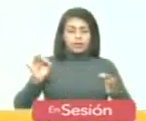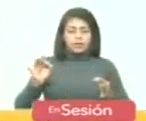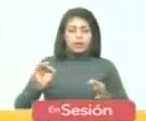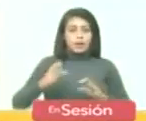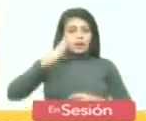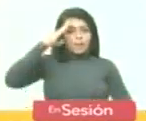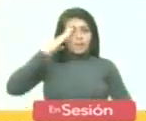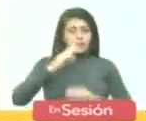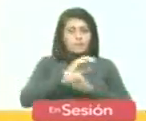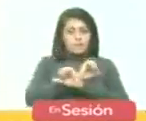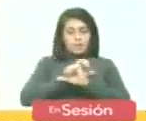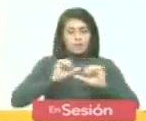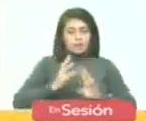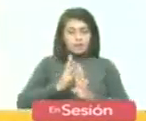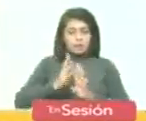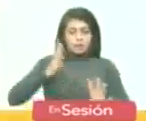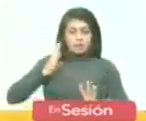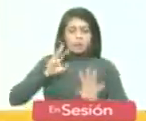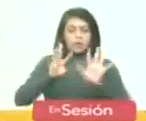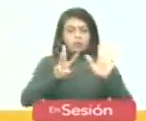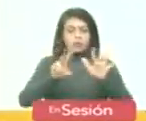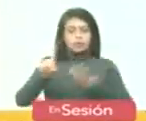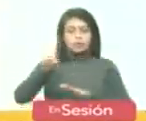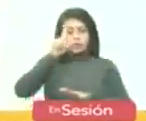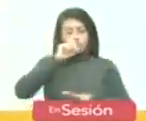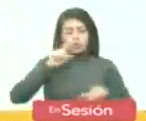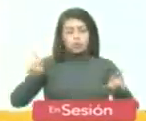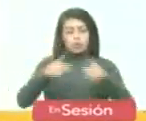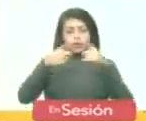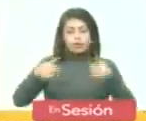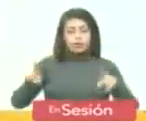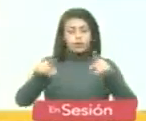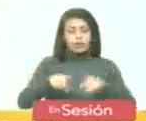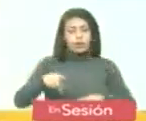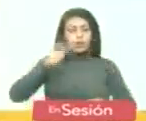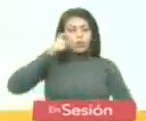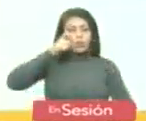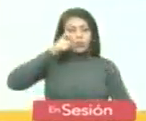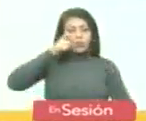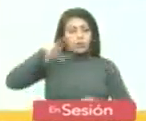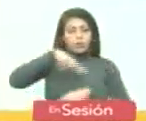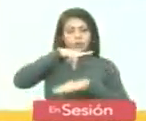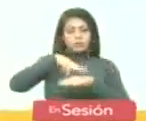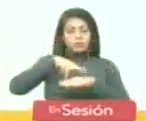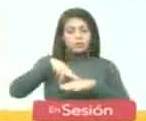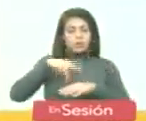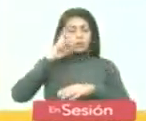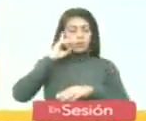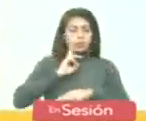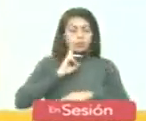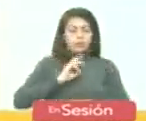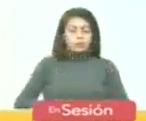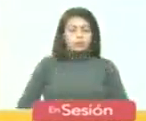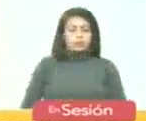motivo del 81 aniversario de la gloriosa Guardia Nacional Bolivariana.